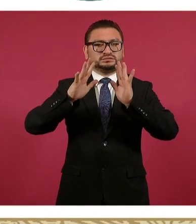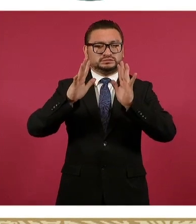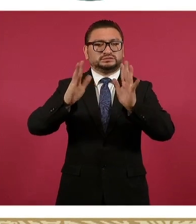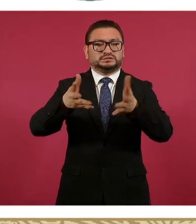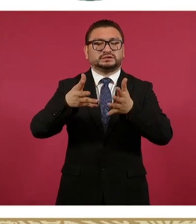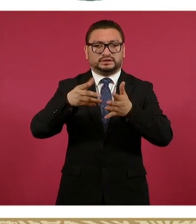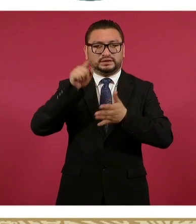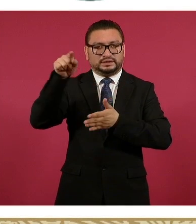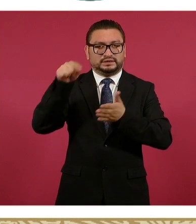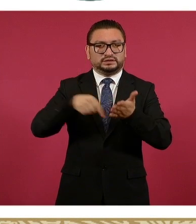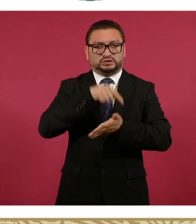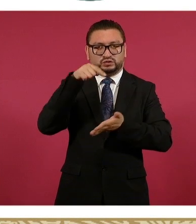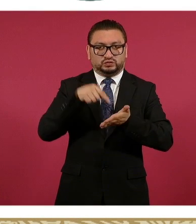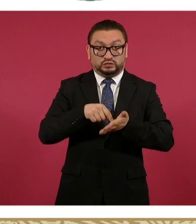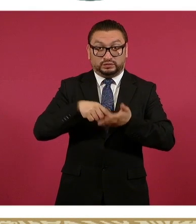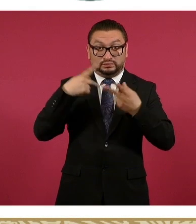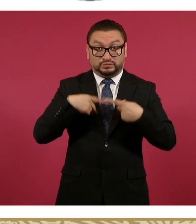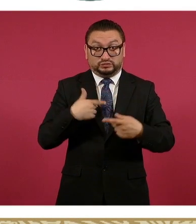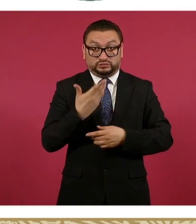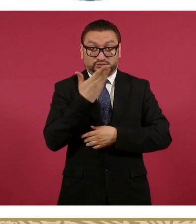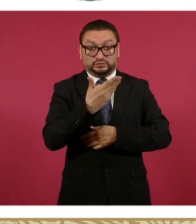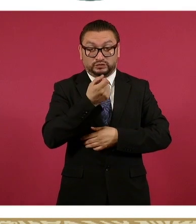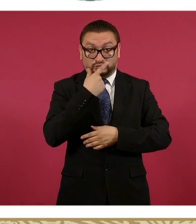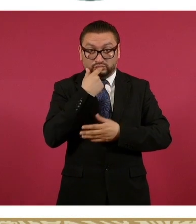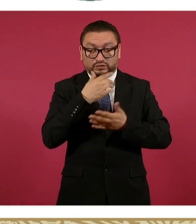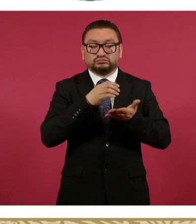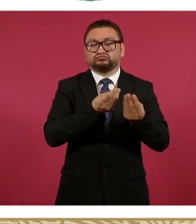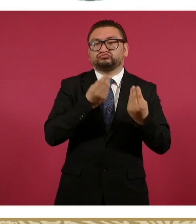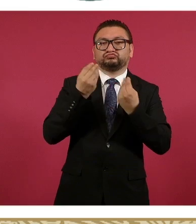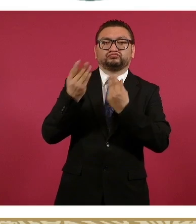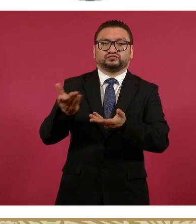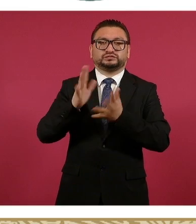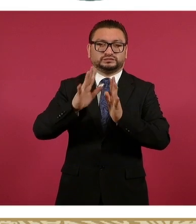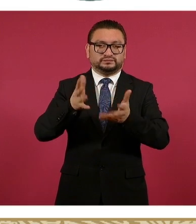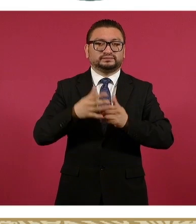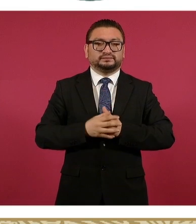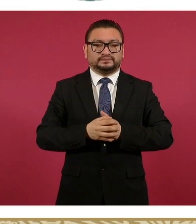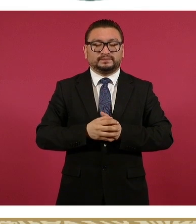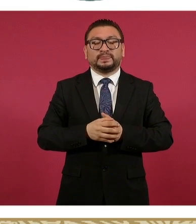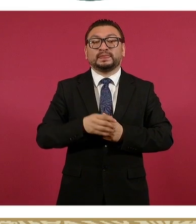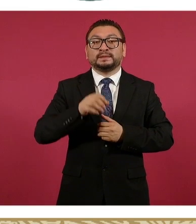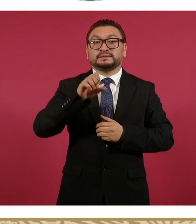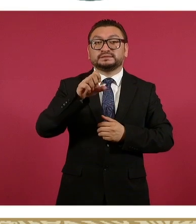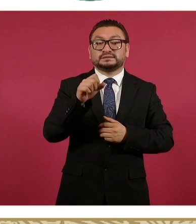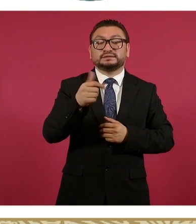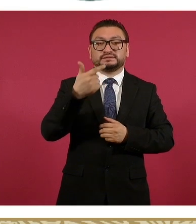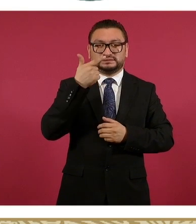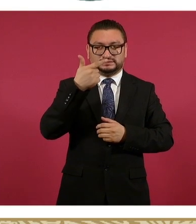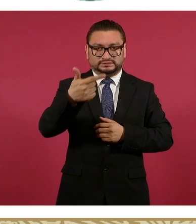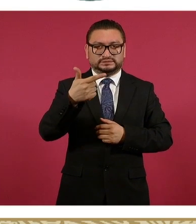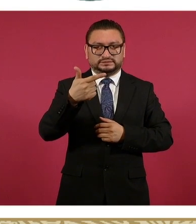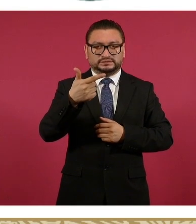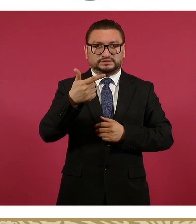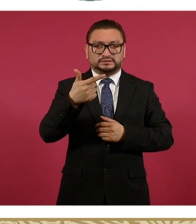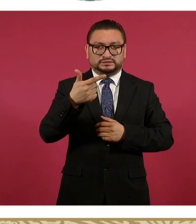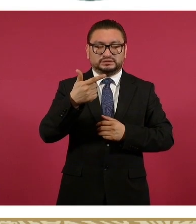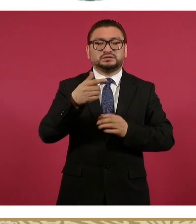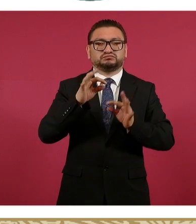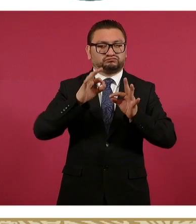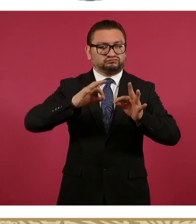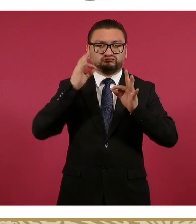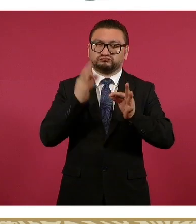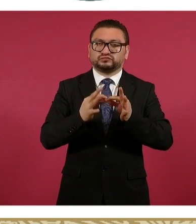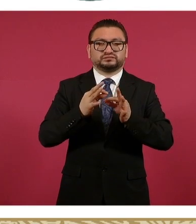el lugar donde la persona solicitó el medicamento y tenemos 67 que han sido debidamente